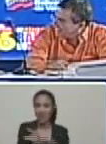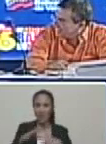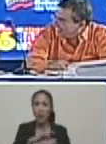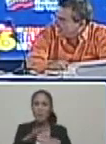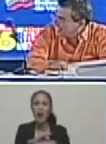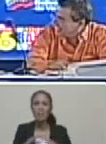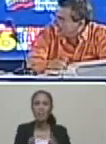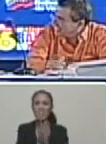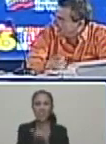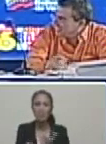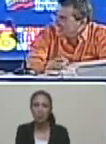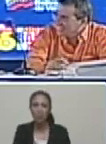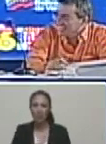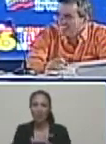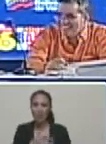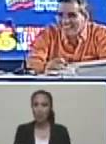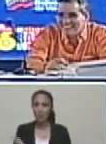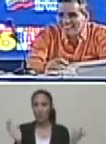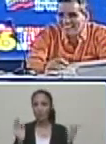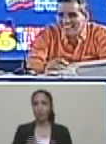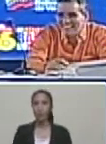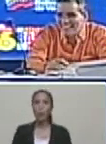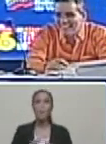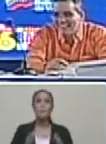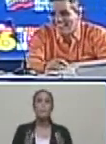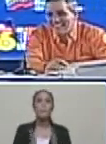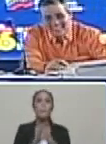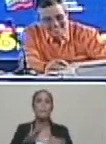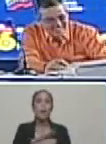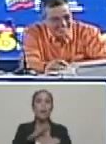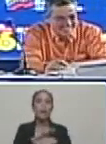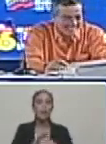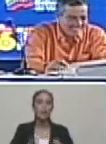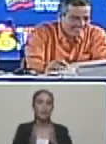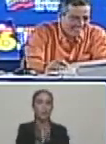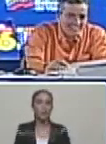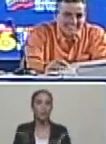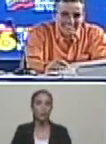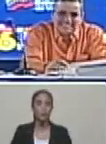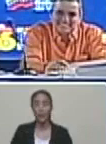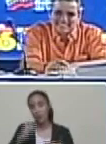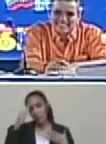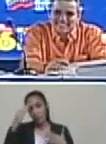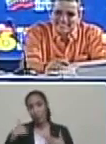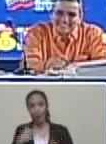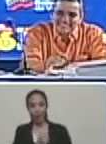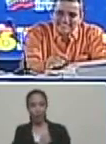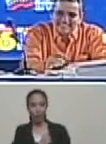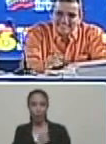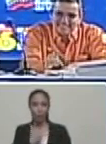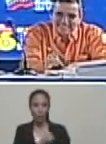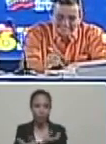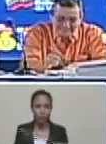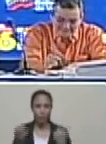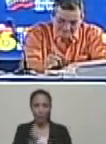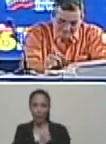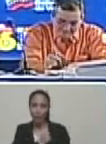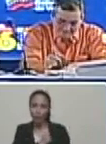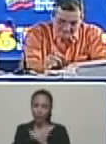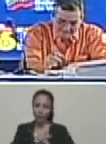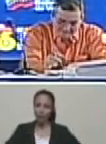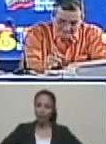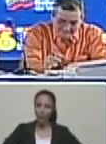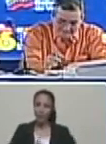Santo. Martes Santo, pues, dice Aristóbulo. El Martes Santo, un saludo a todo el pueblo cristiano, católico de Venezuela, que está